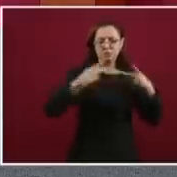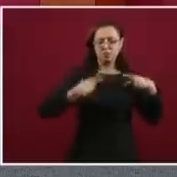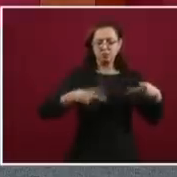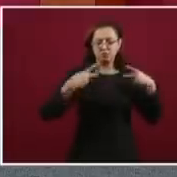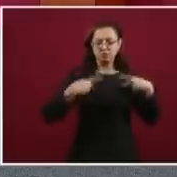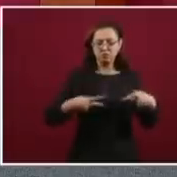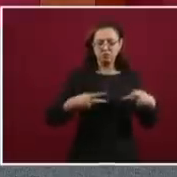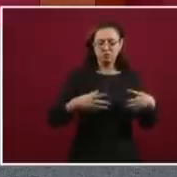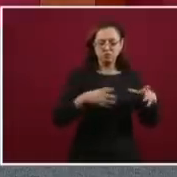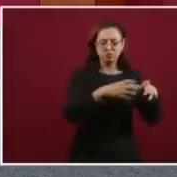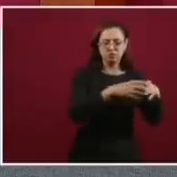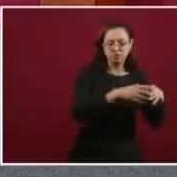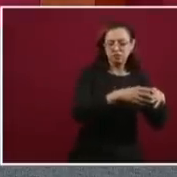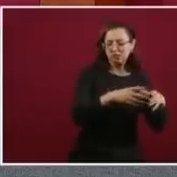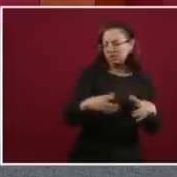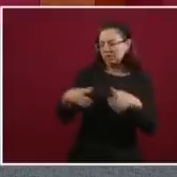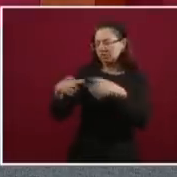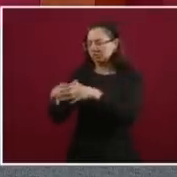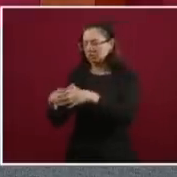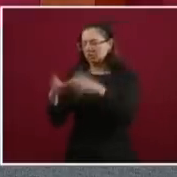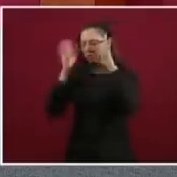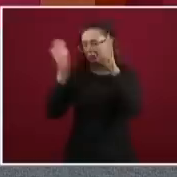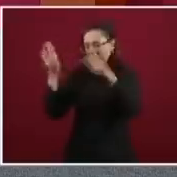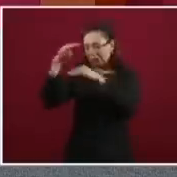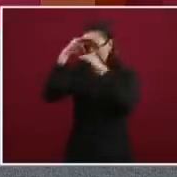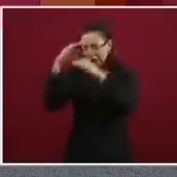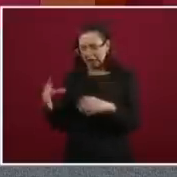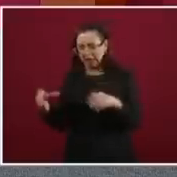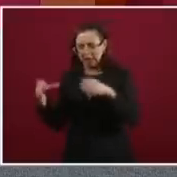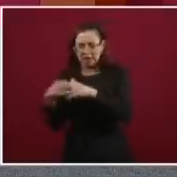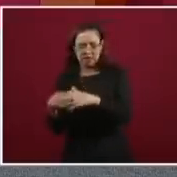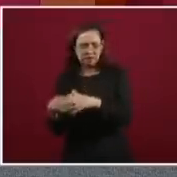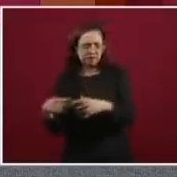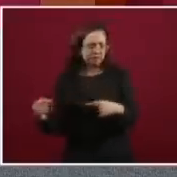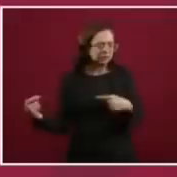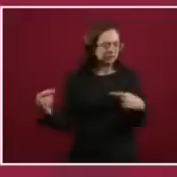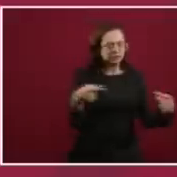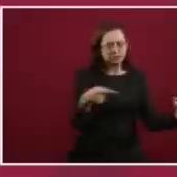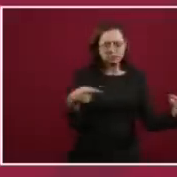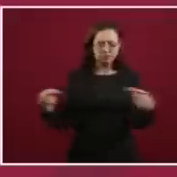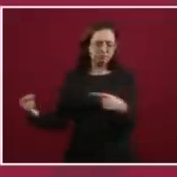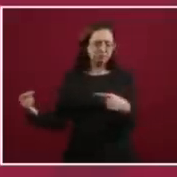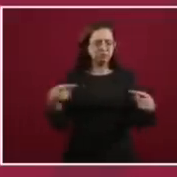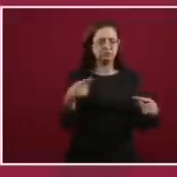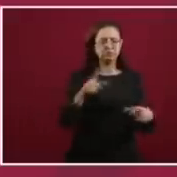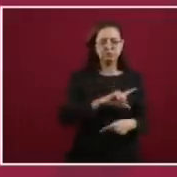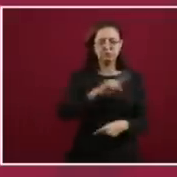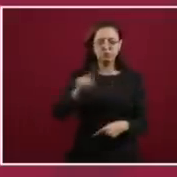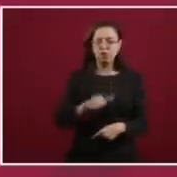a los conservadores y luego la intervención extranjera